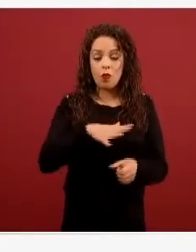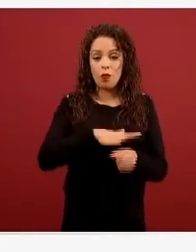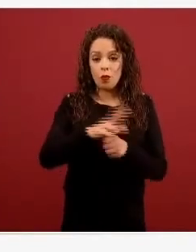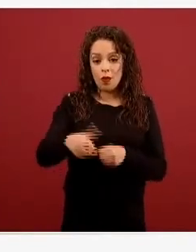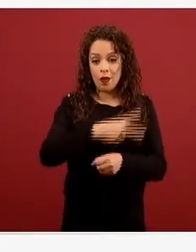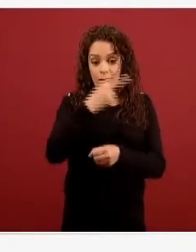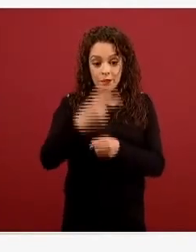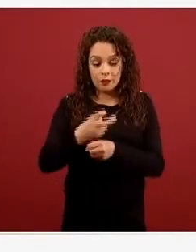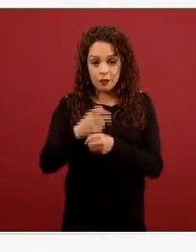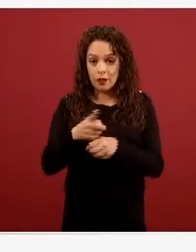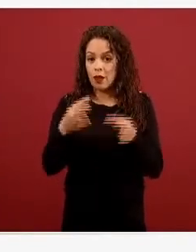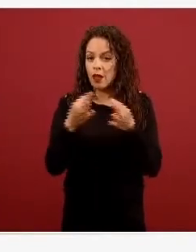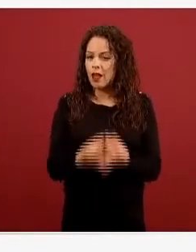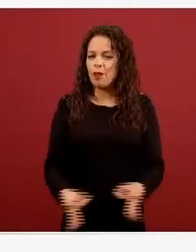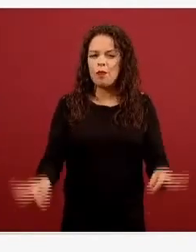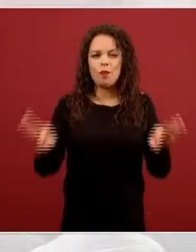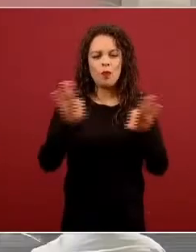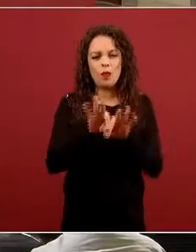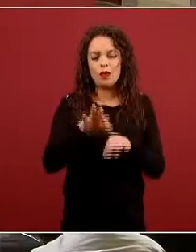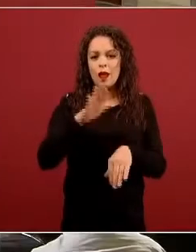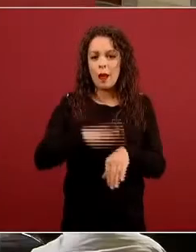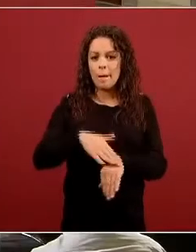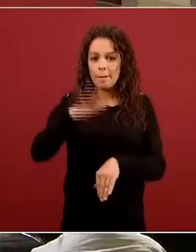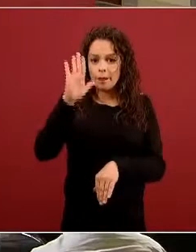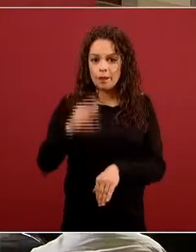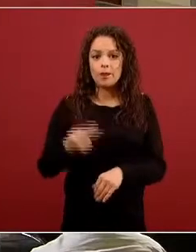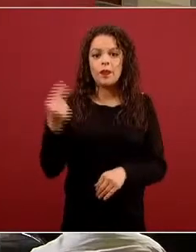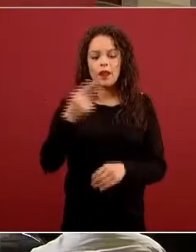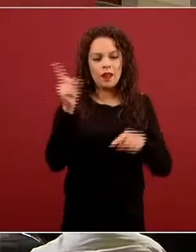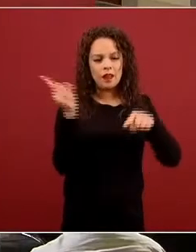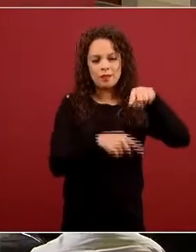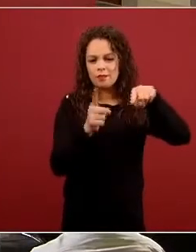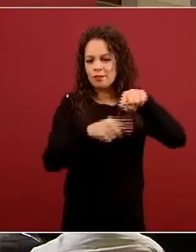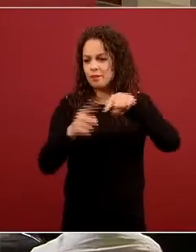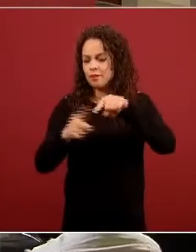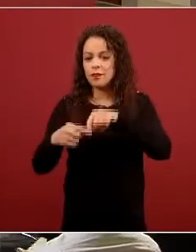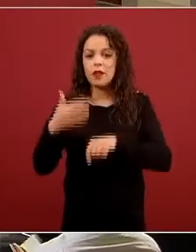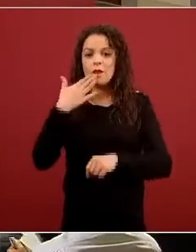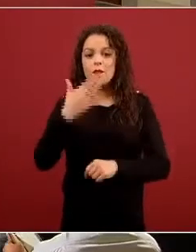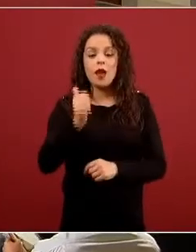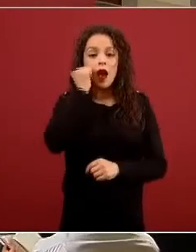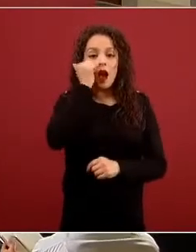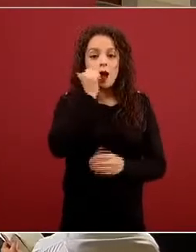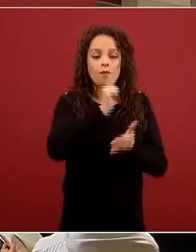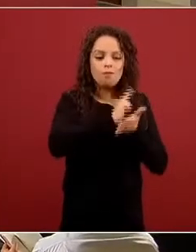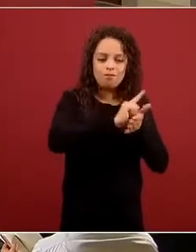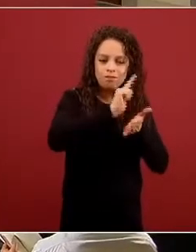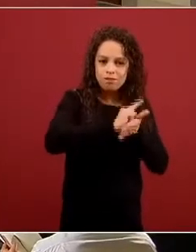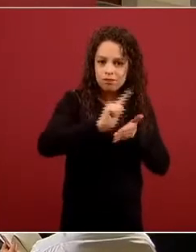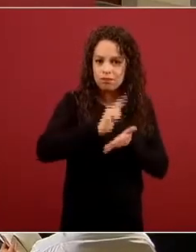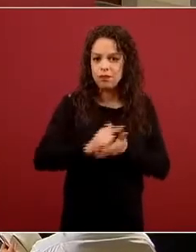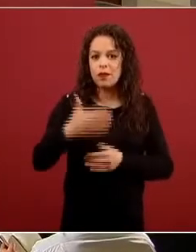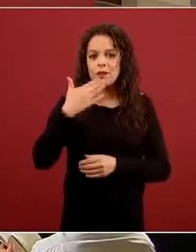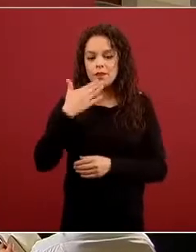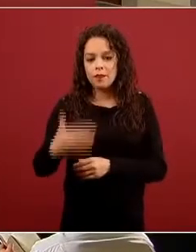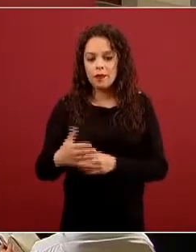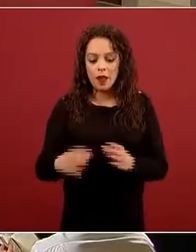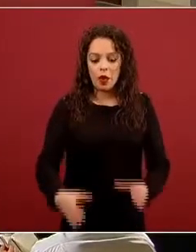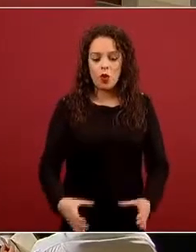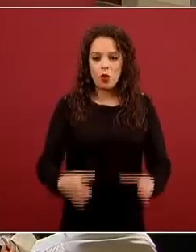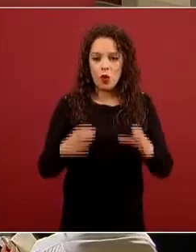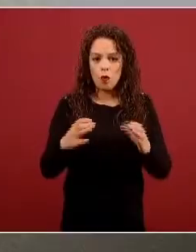sumamente importante es limpiar ese exceso de jabón. Y eso se hace con un balde, una cubeta que tenga un